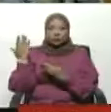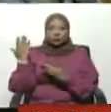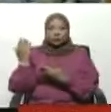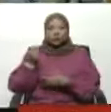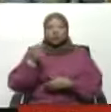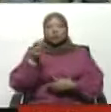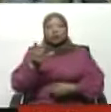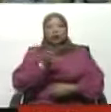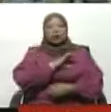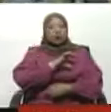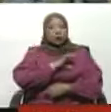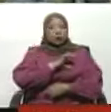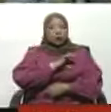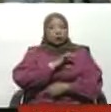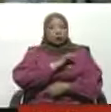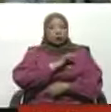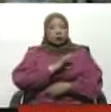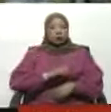enero.